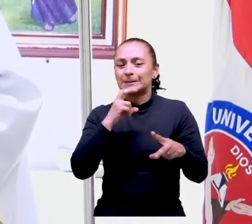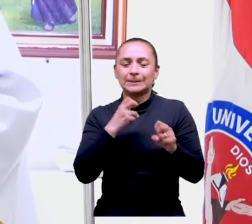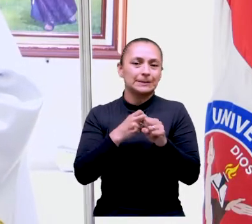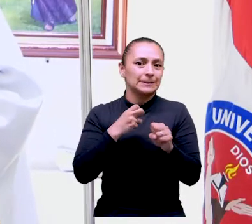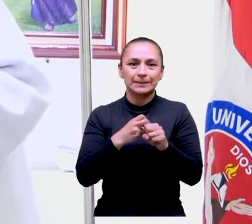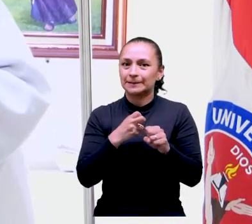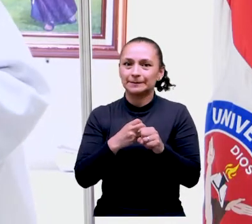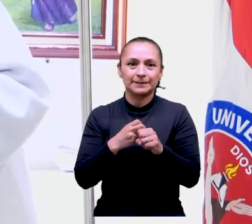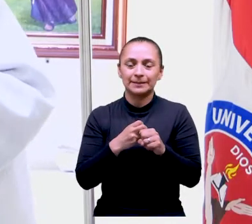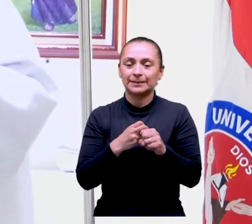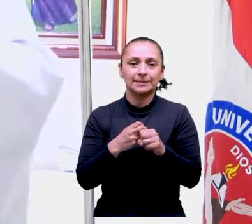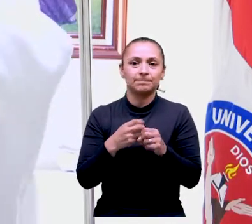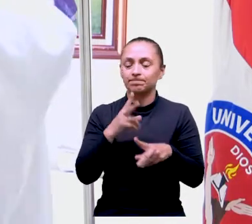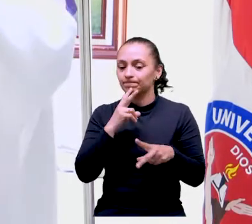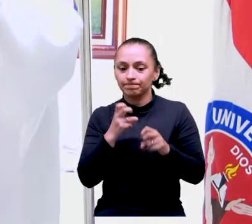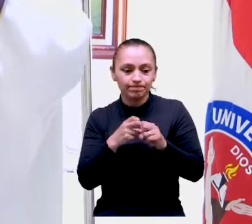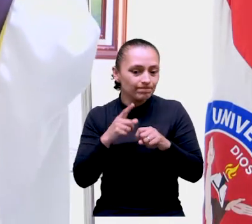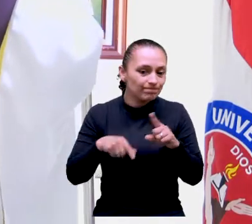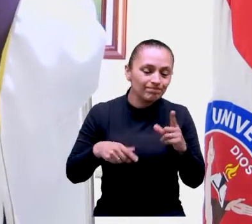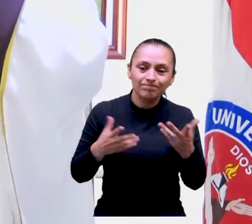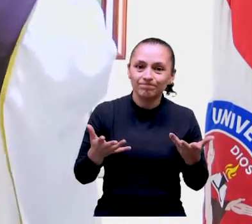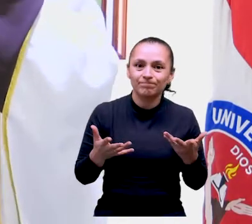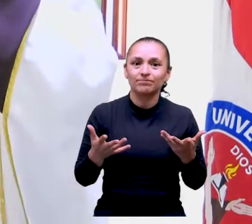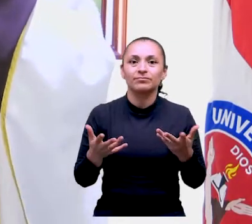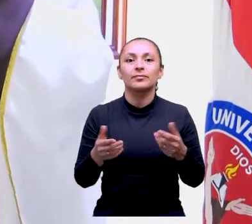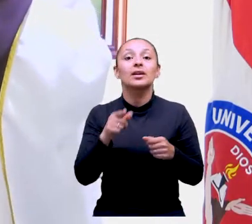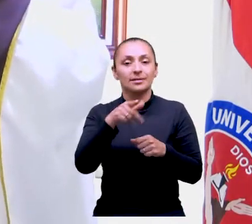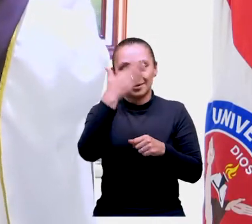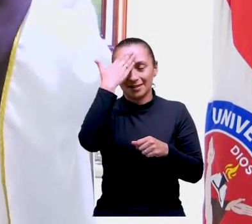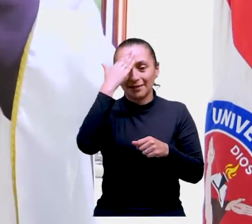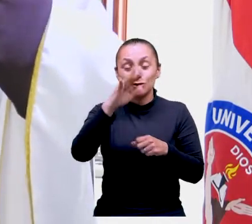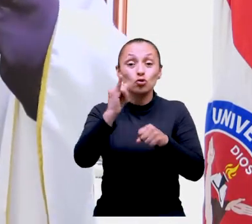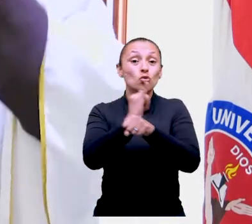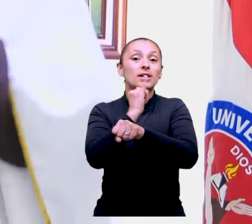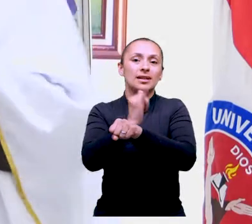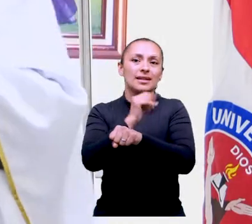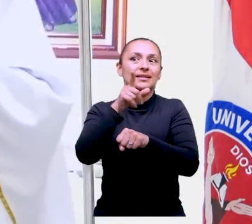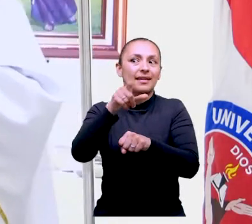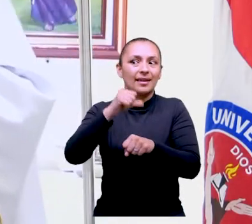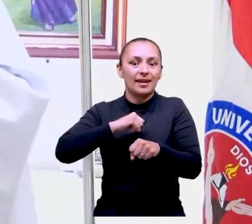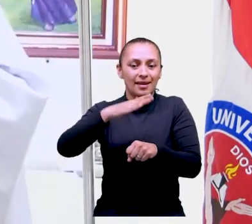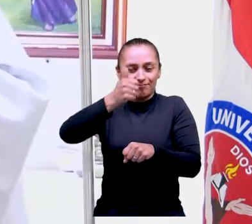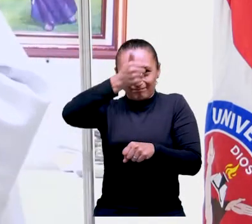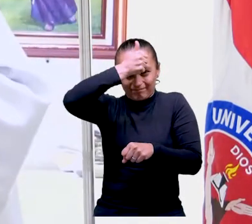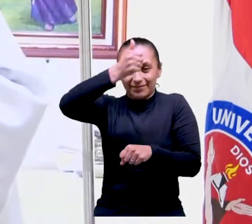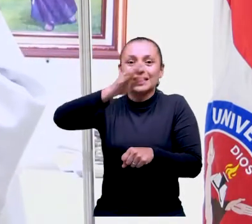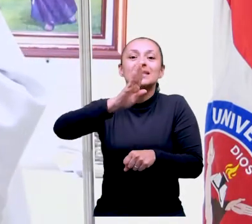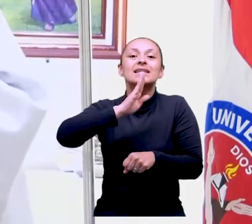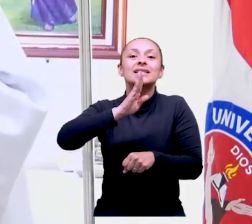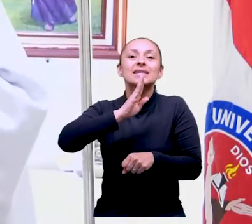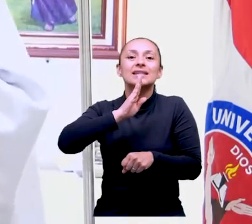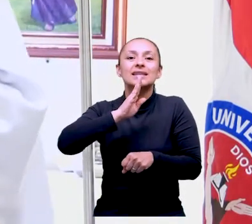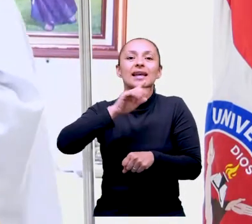bernabé ellos han podido decidir dónde estaban no ellos saben que la iglesia tenía una cabeza